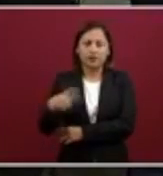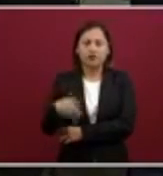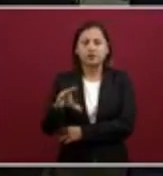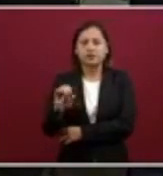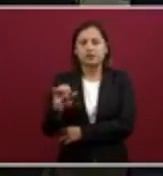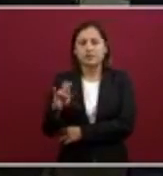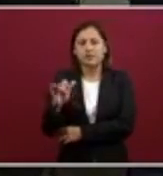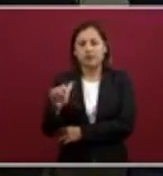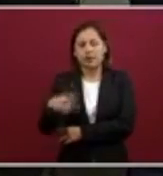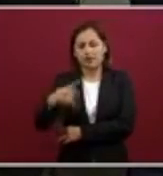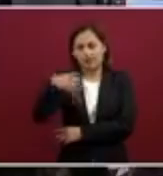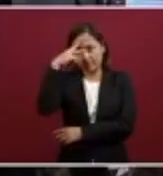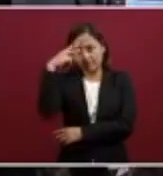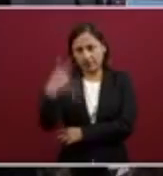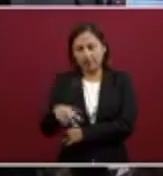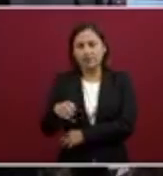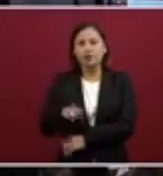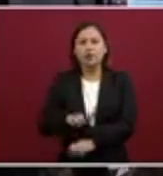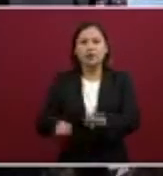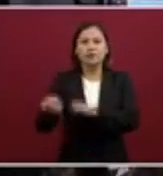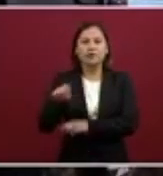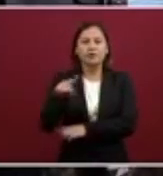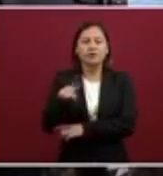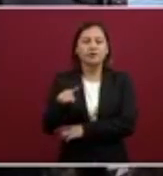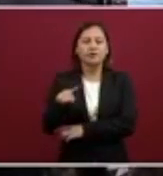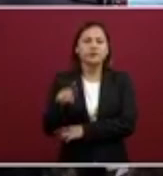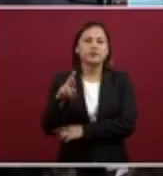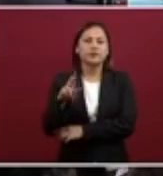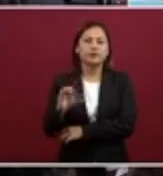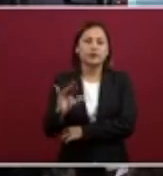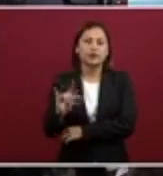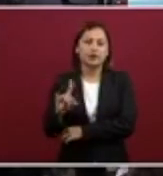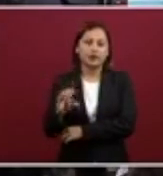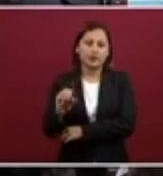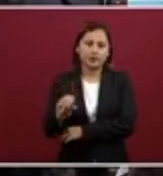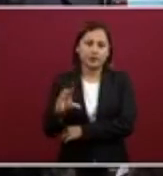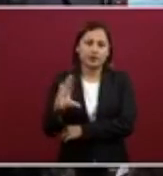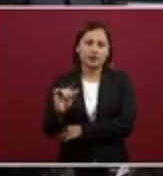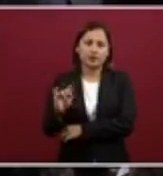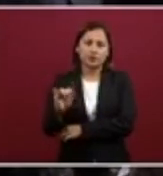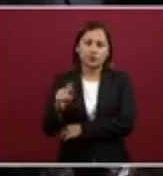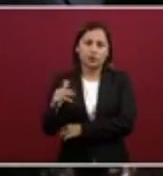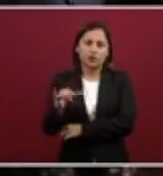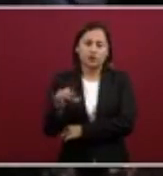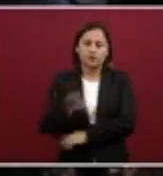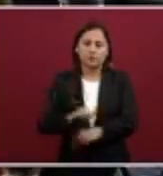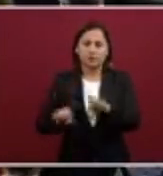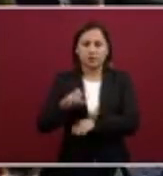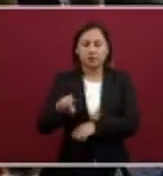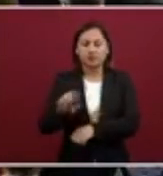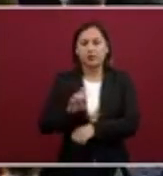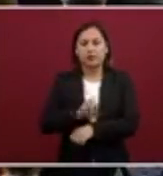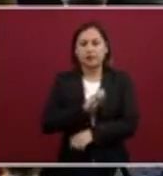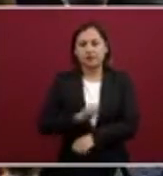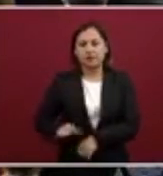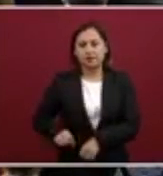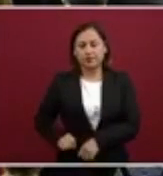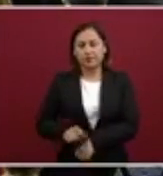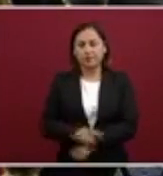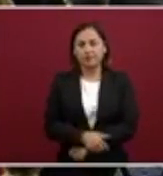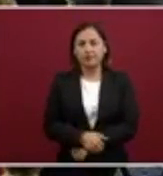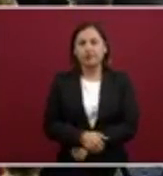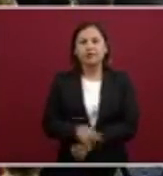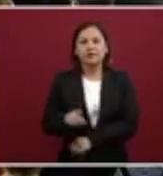México. Embajador Ricardo Cantú Garza, embajador designado de México en El Salvador.